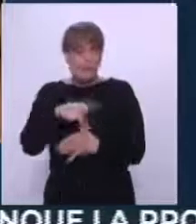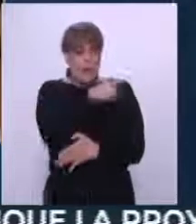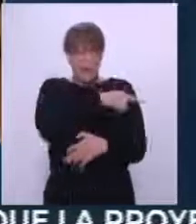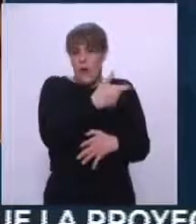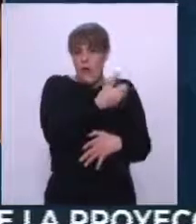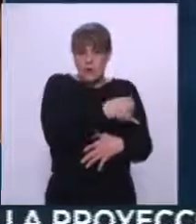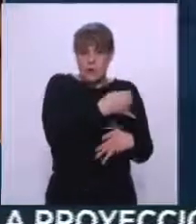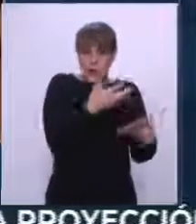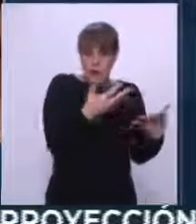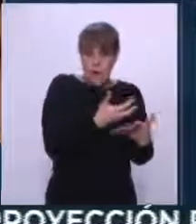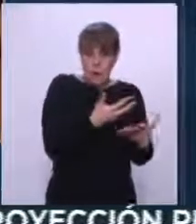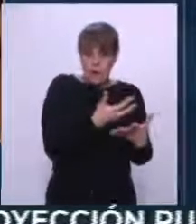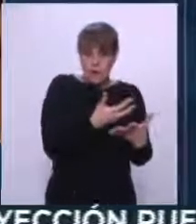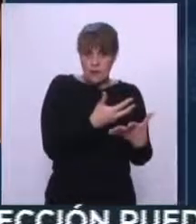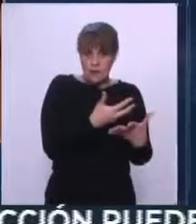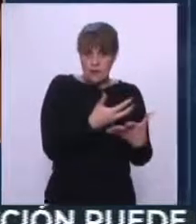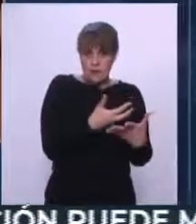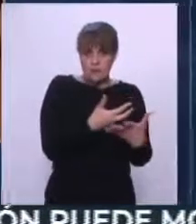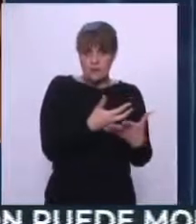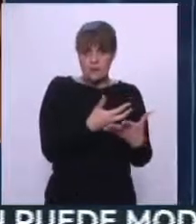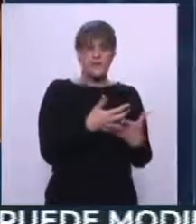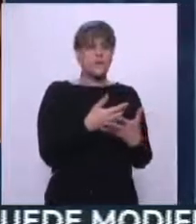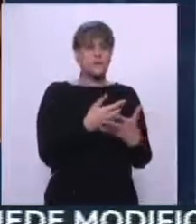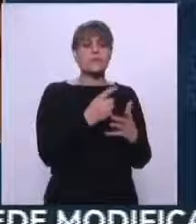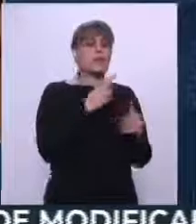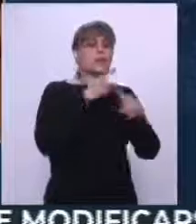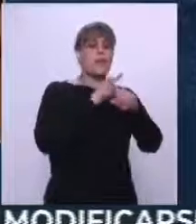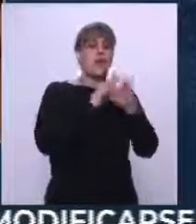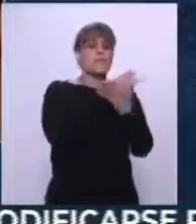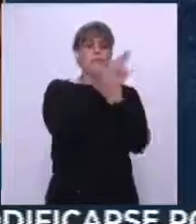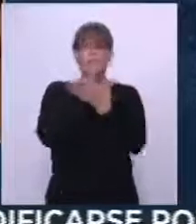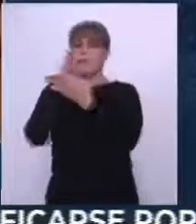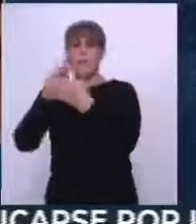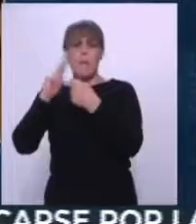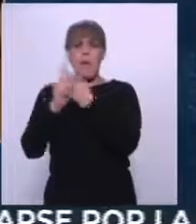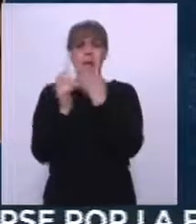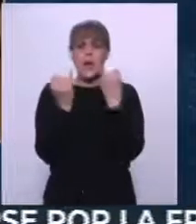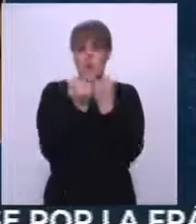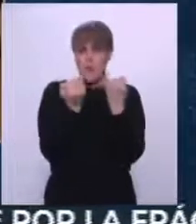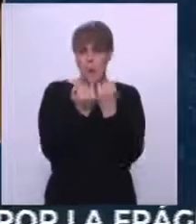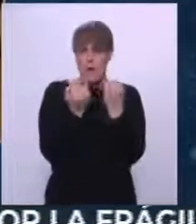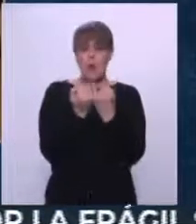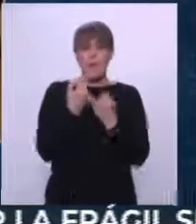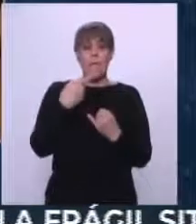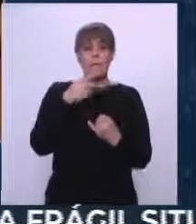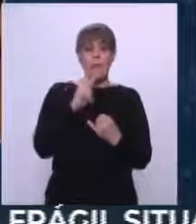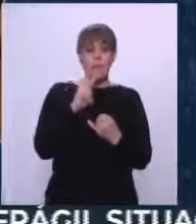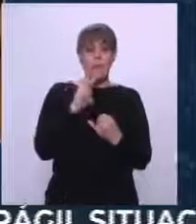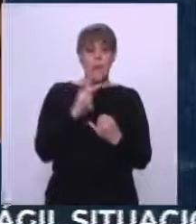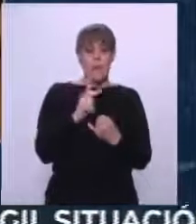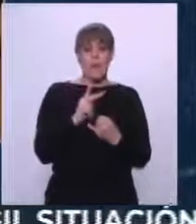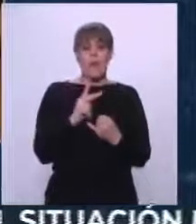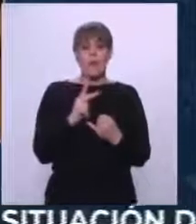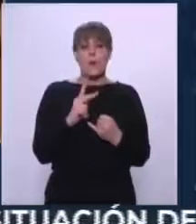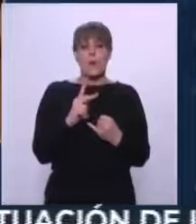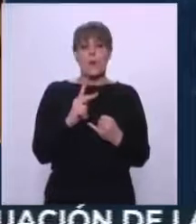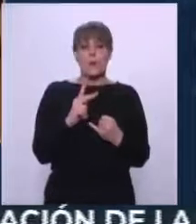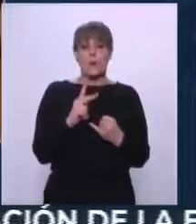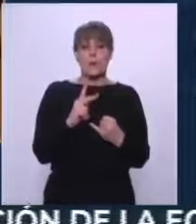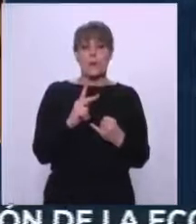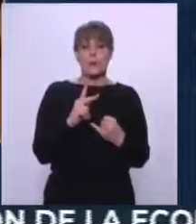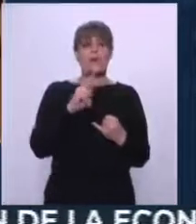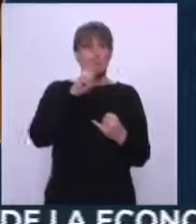estadounidense, recopila inteligencia en otros países, pero se espió a las Fuerzas Armadas de un gobierno con el que